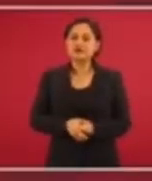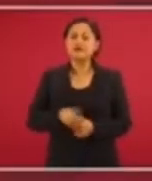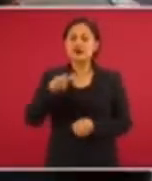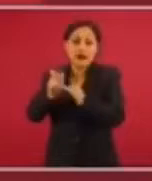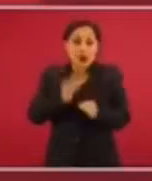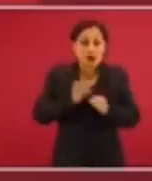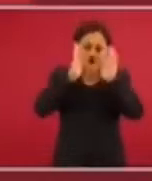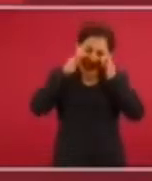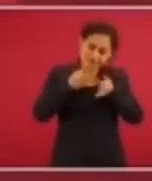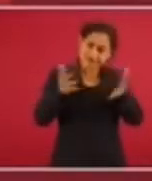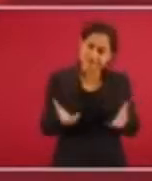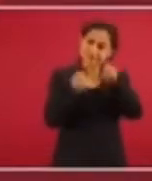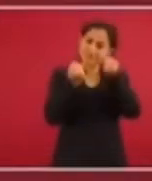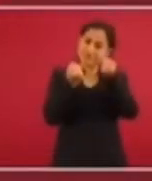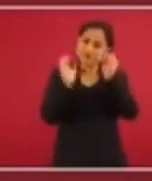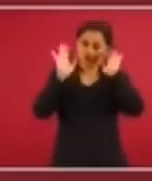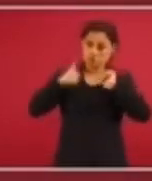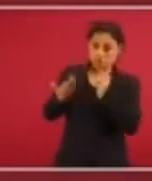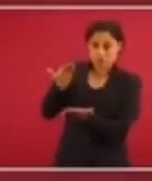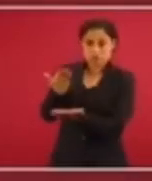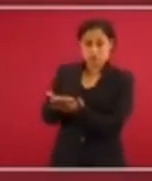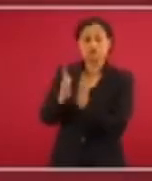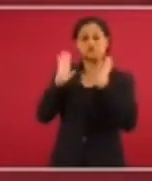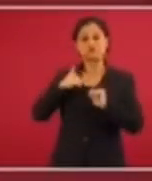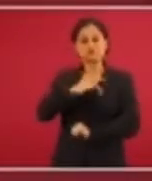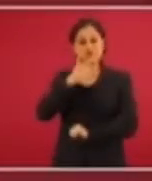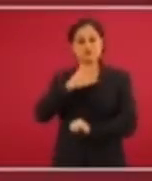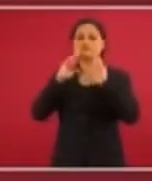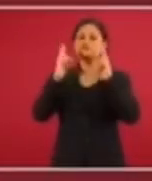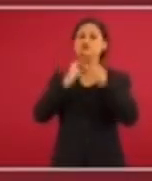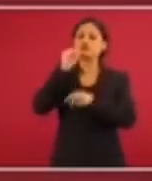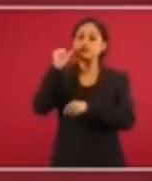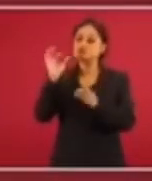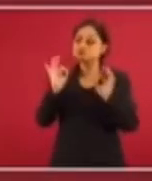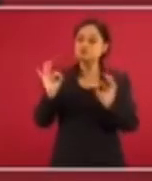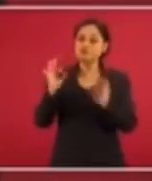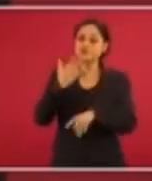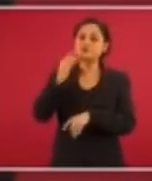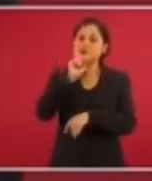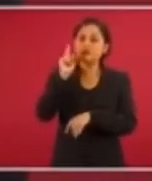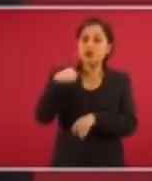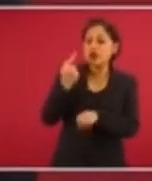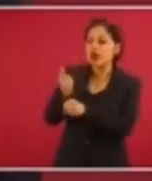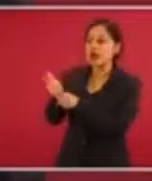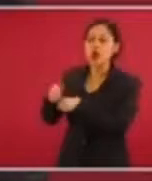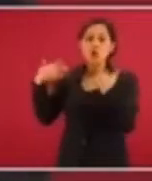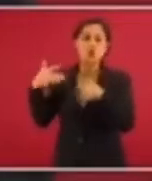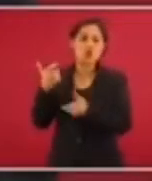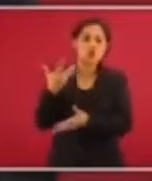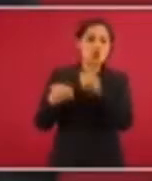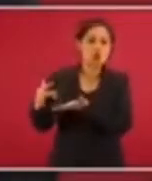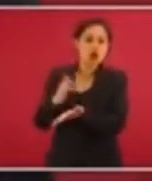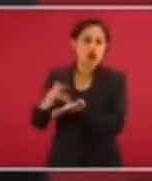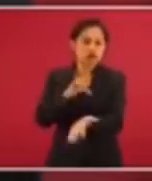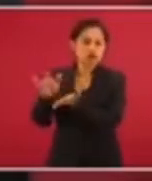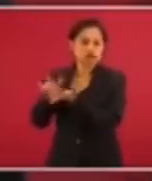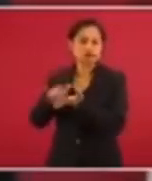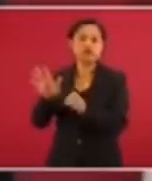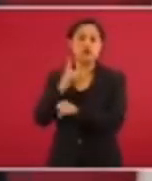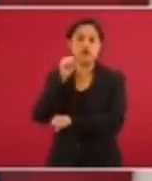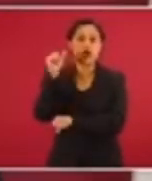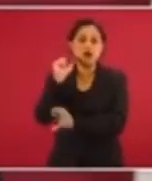propuse tregua. Yo creo que fue muy buena la reunión, el encuentro, sobre todo los anuncios de apoyos económicos, porque ayer se comportaron